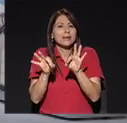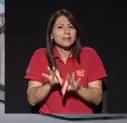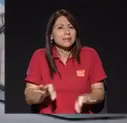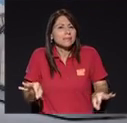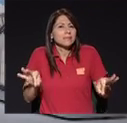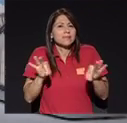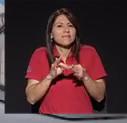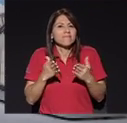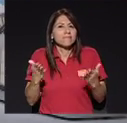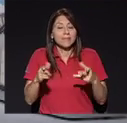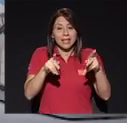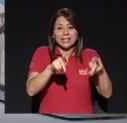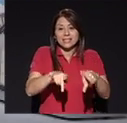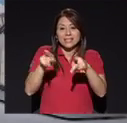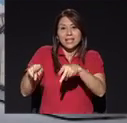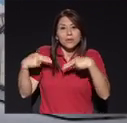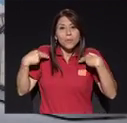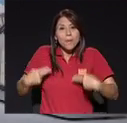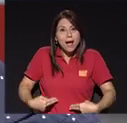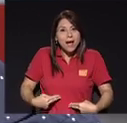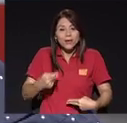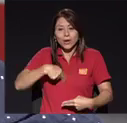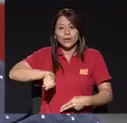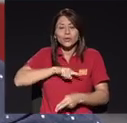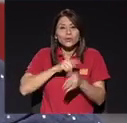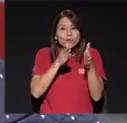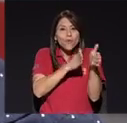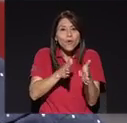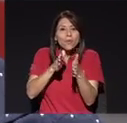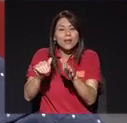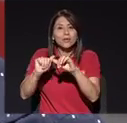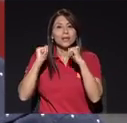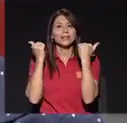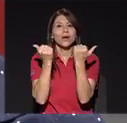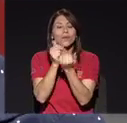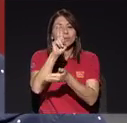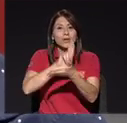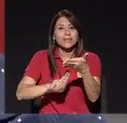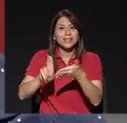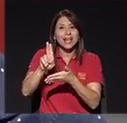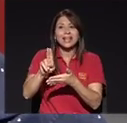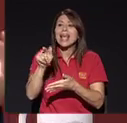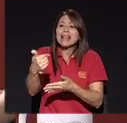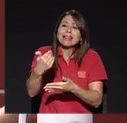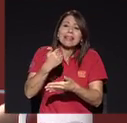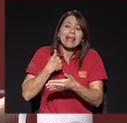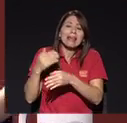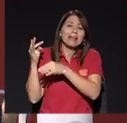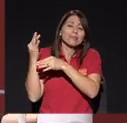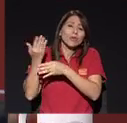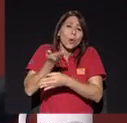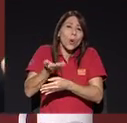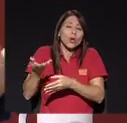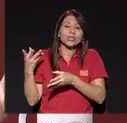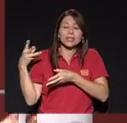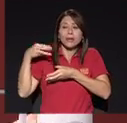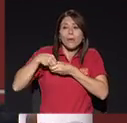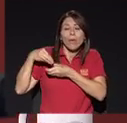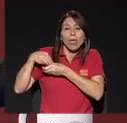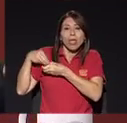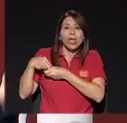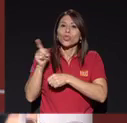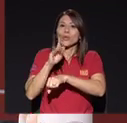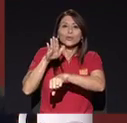más importante es el ser humano que estamos formando en las aulas universitarias, que viene con un bagaje que no es su culpa, ¿verdad? Trae de